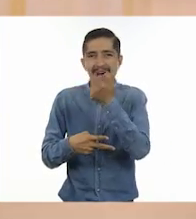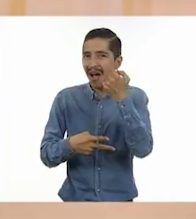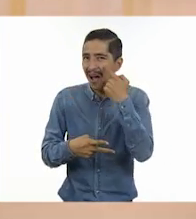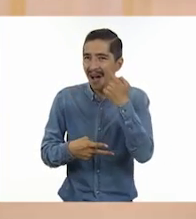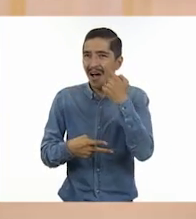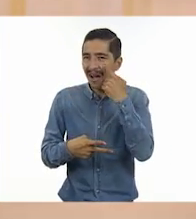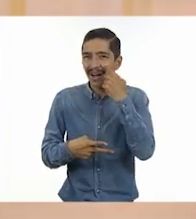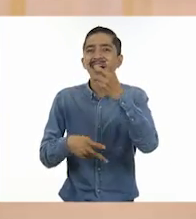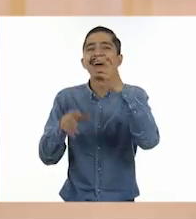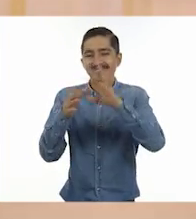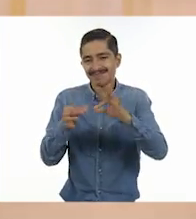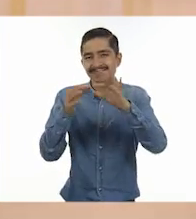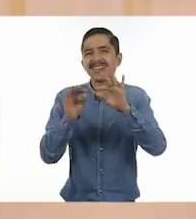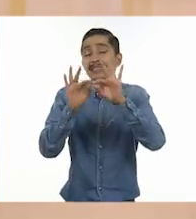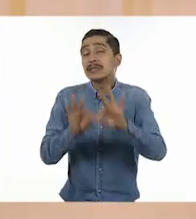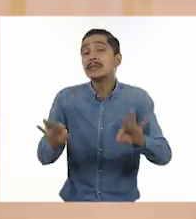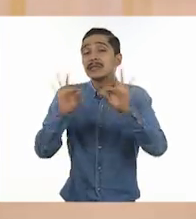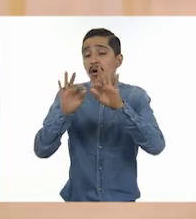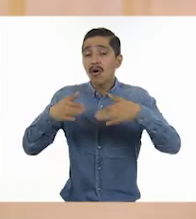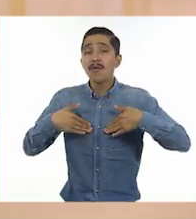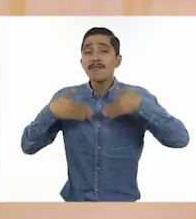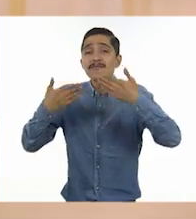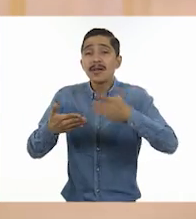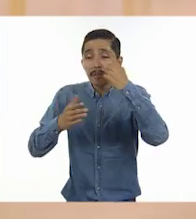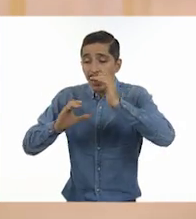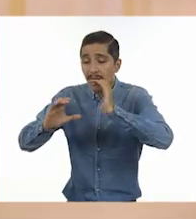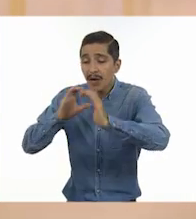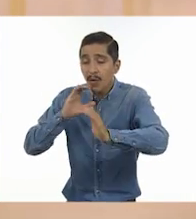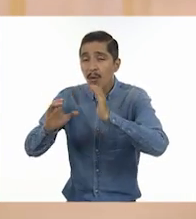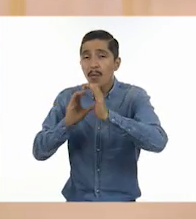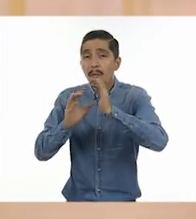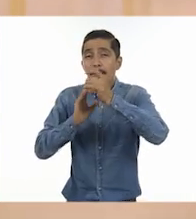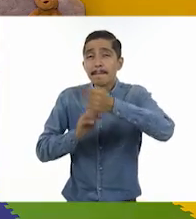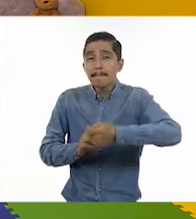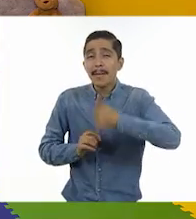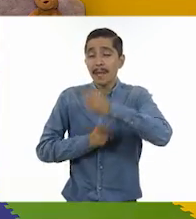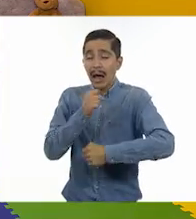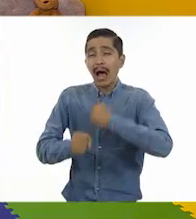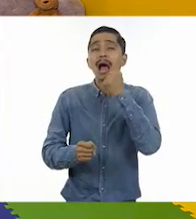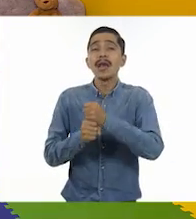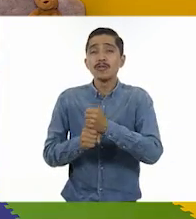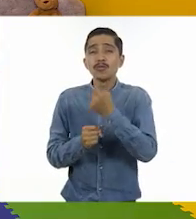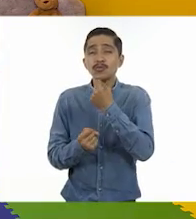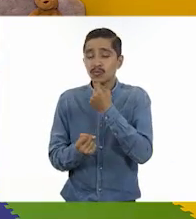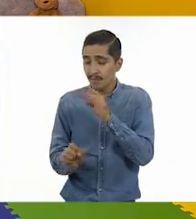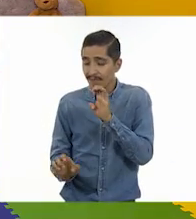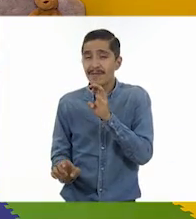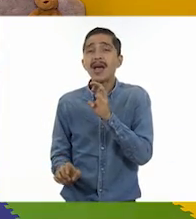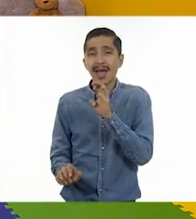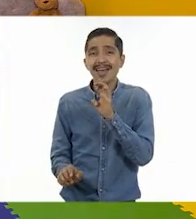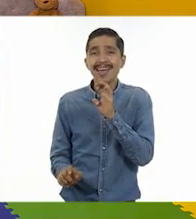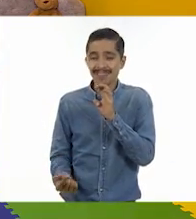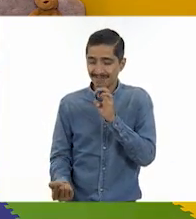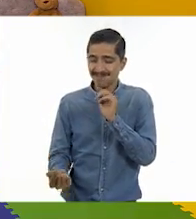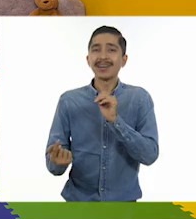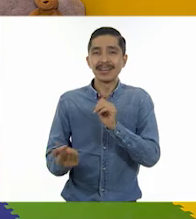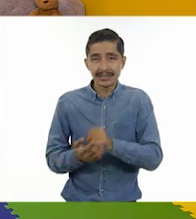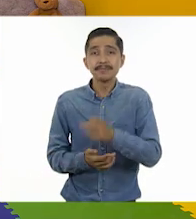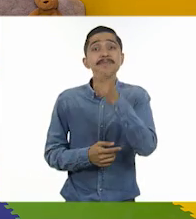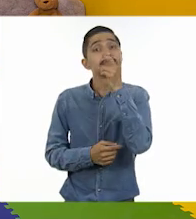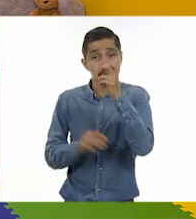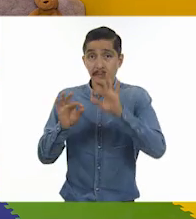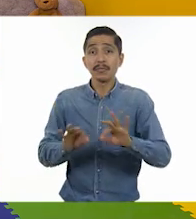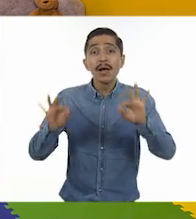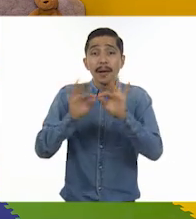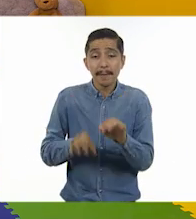hablan de la importancia de la confianza para comunicarnos en los primeros años de vida. Es increíble que los bebés alrededor de